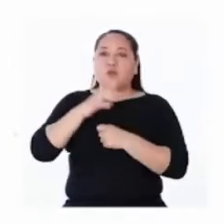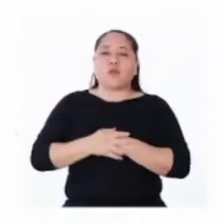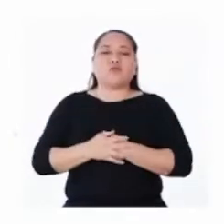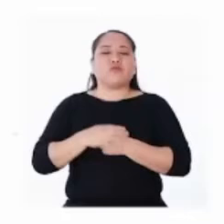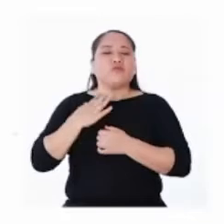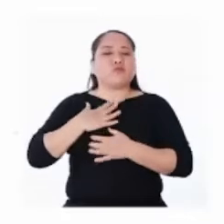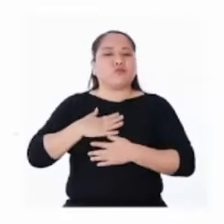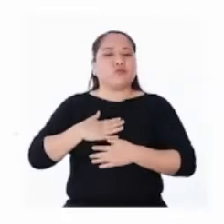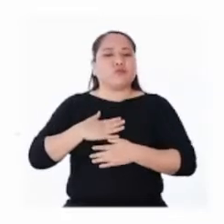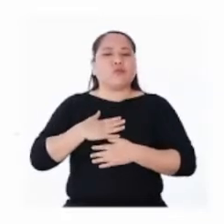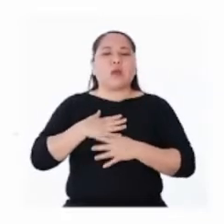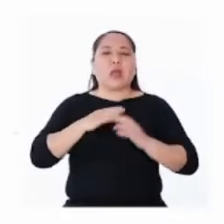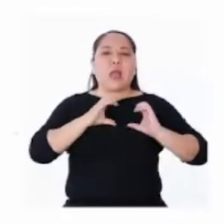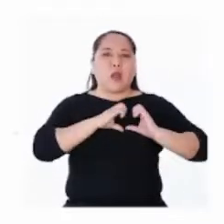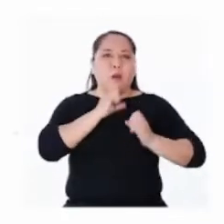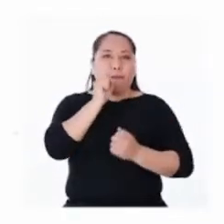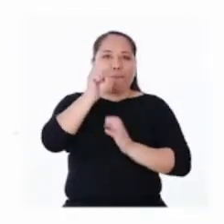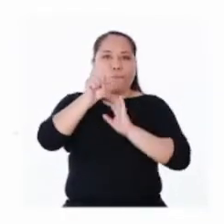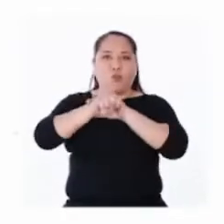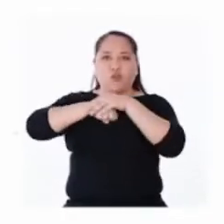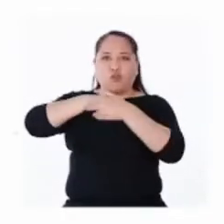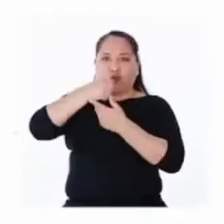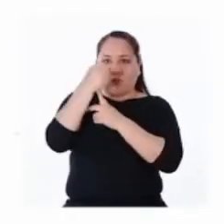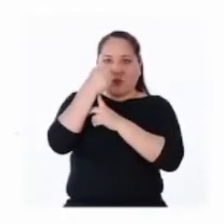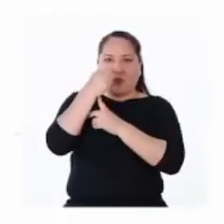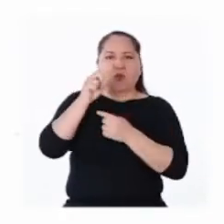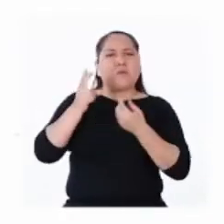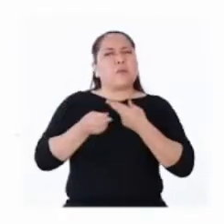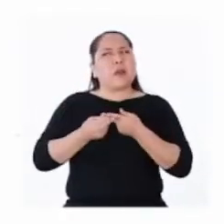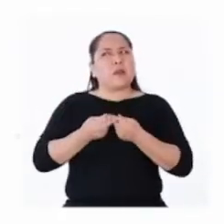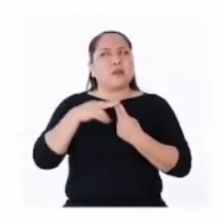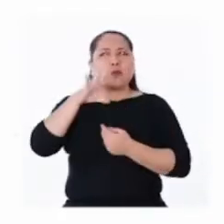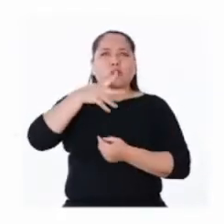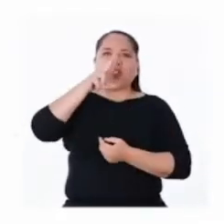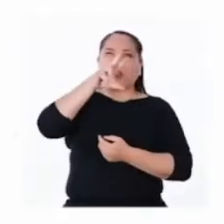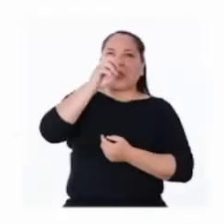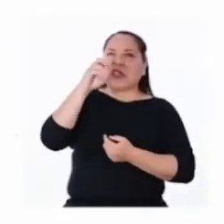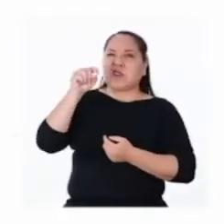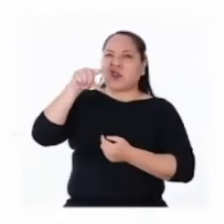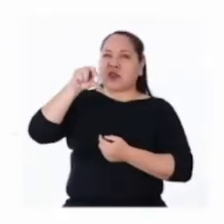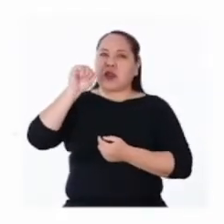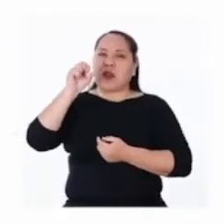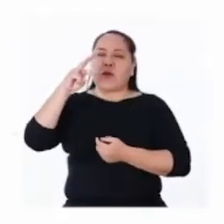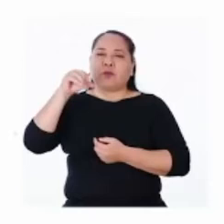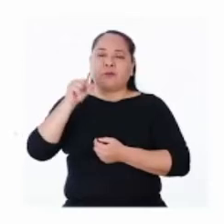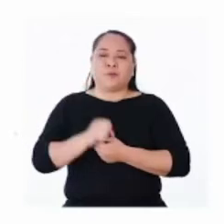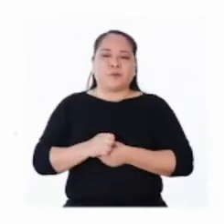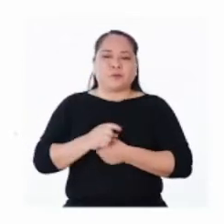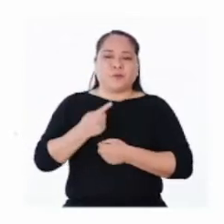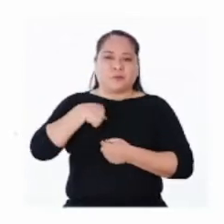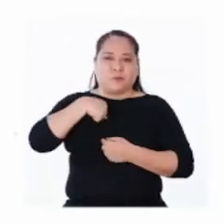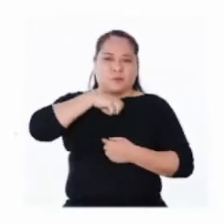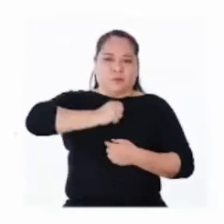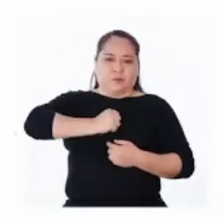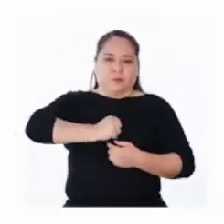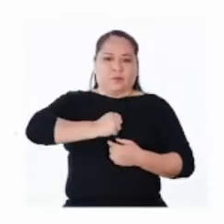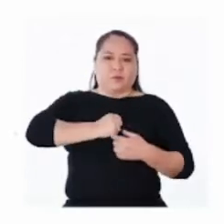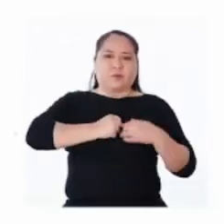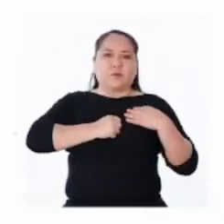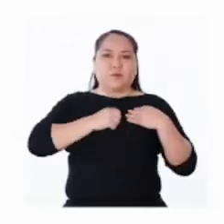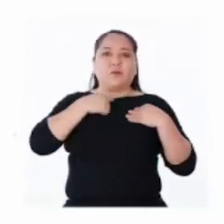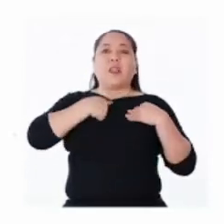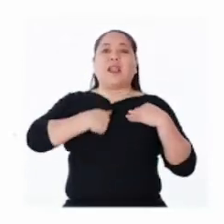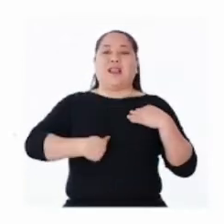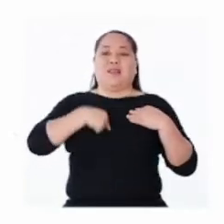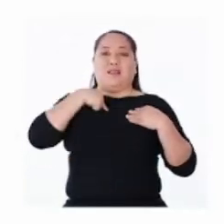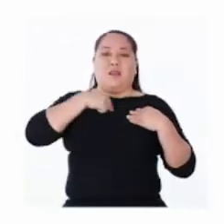de 300 gramos. Se ubica en el tórax, por debajo del esternón, entre los pulmones. Es un órgano hueco que